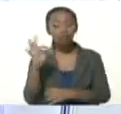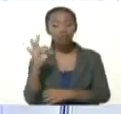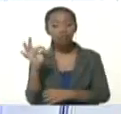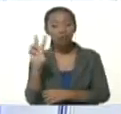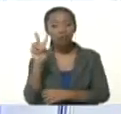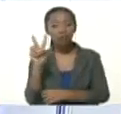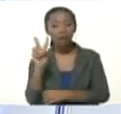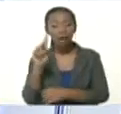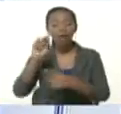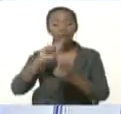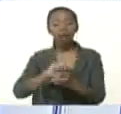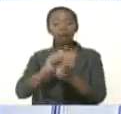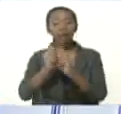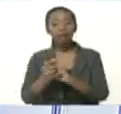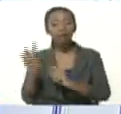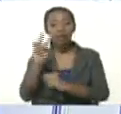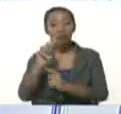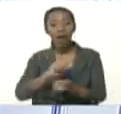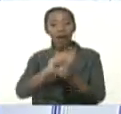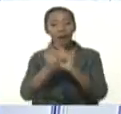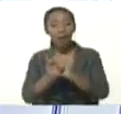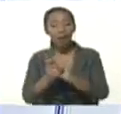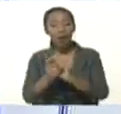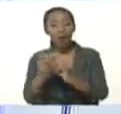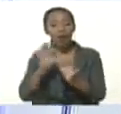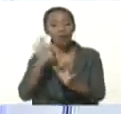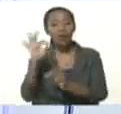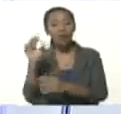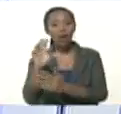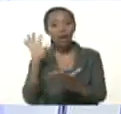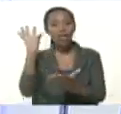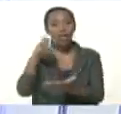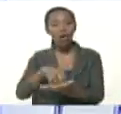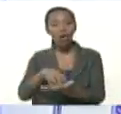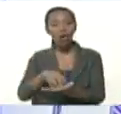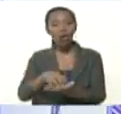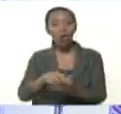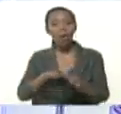se tiene que convertir en una criptonación. Adelante, pasos